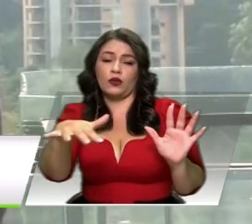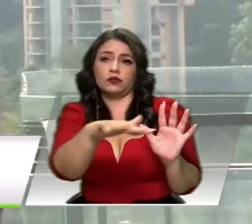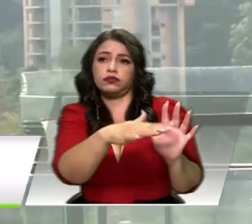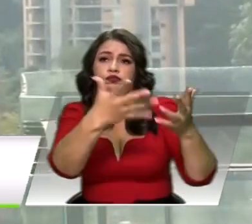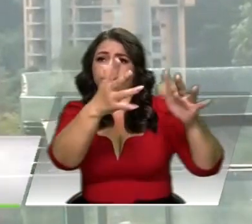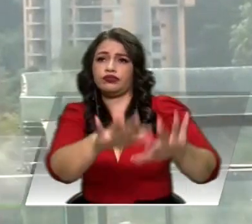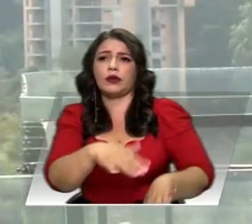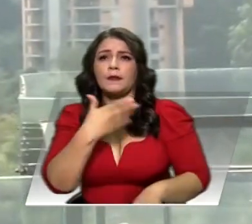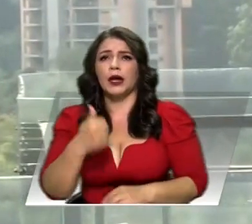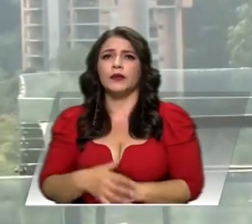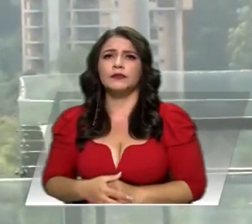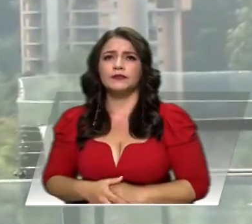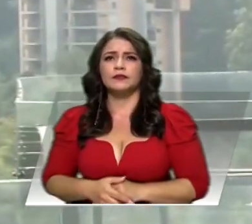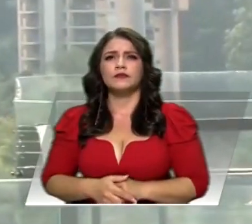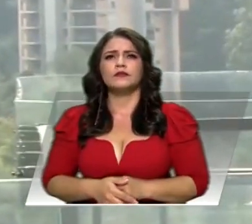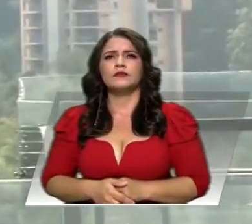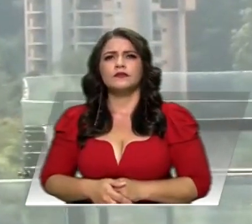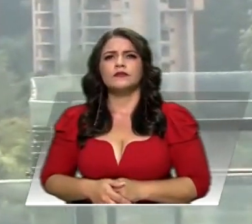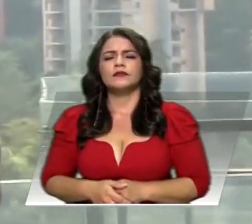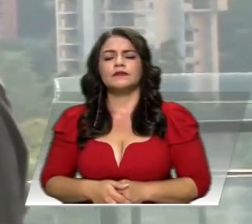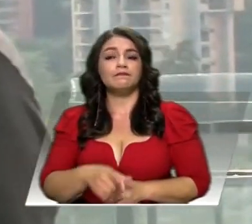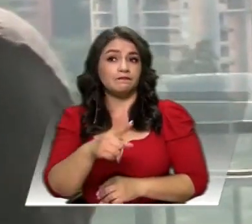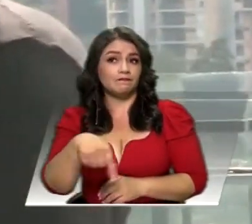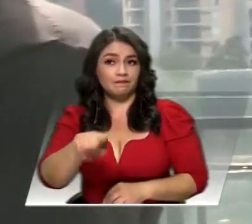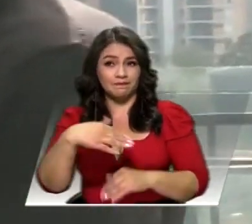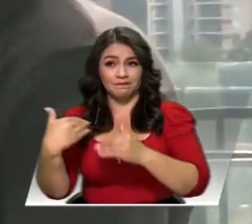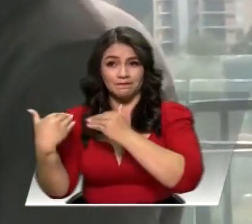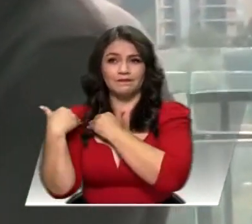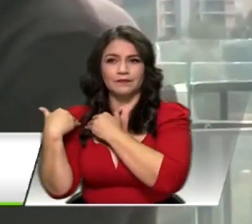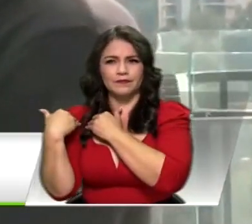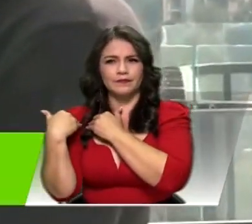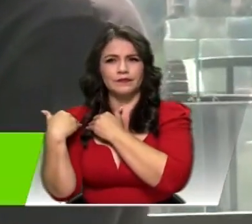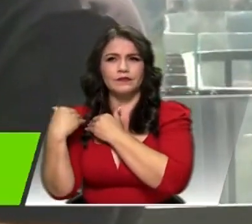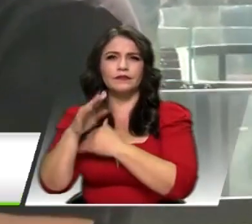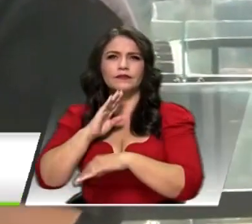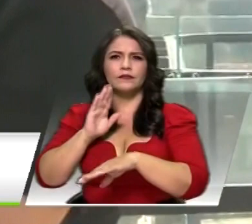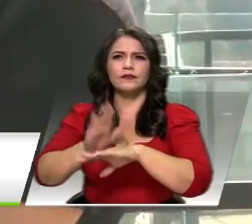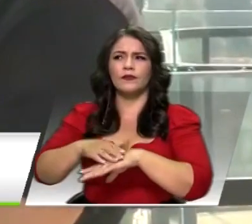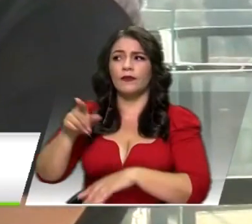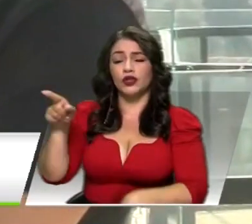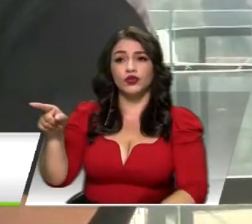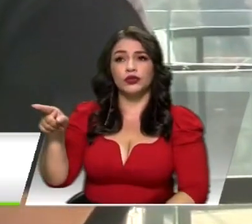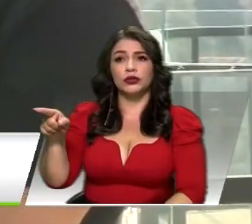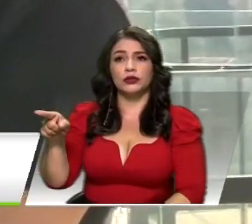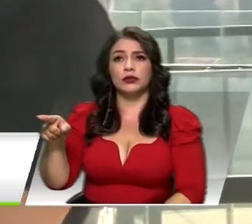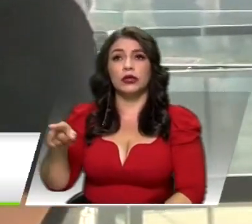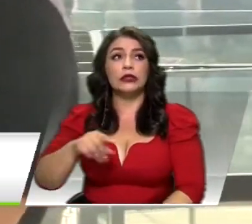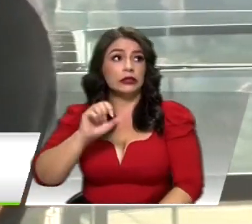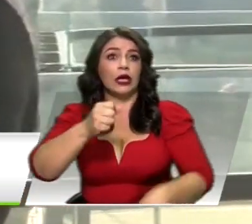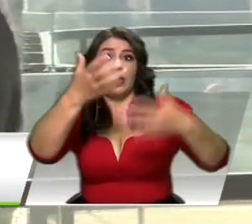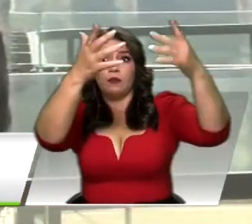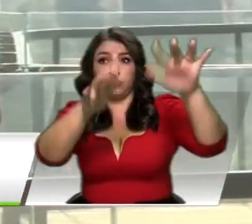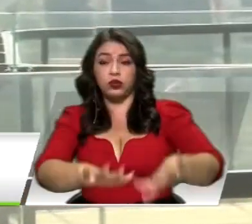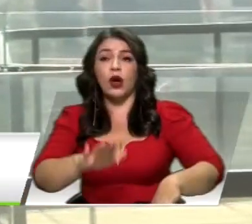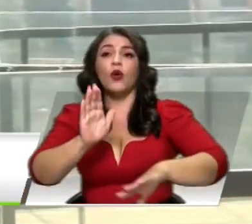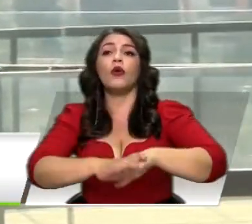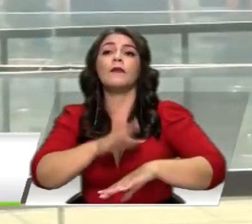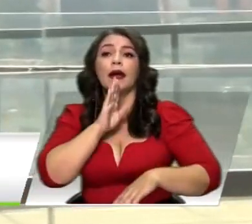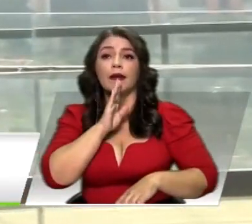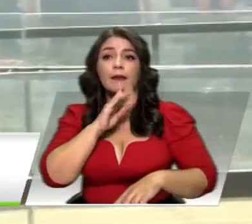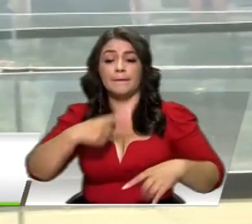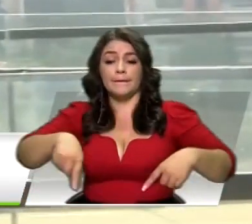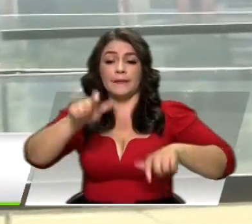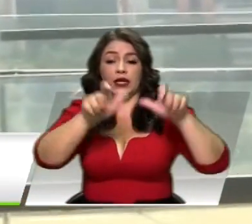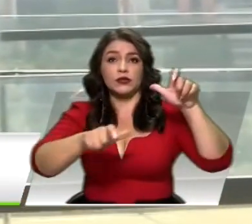vive. Obviamente todas esas responsabilidades pues, serían suyas si eso llegara a pasar. Sin duda, recaerían sobre nosotros y por eso